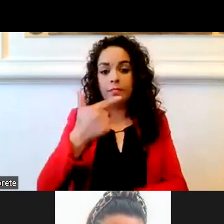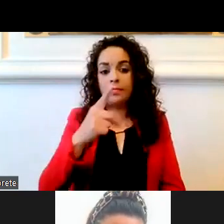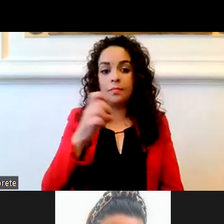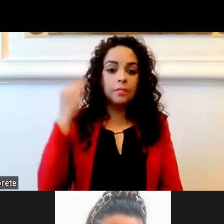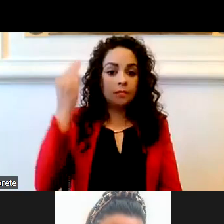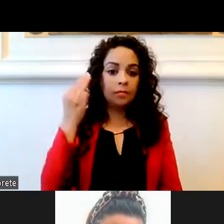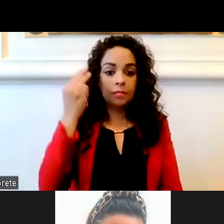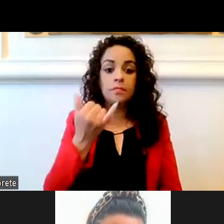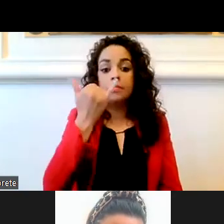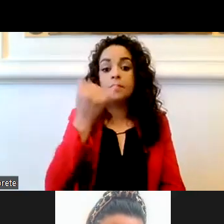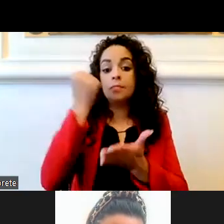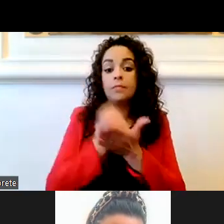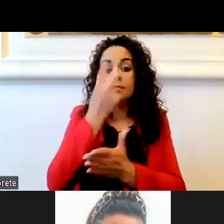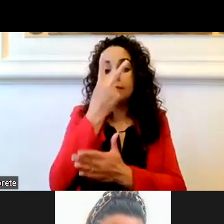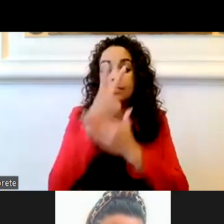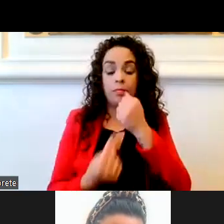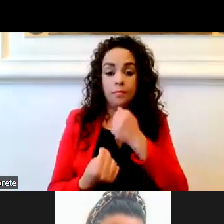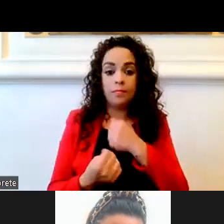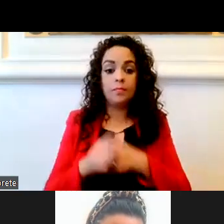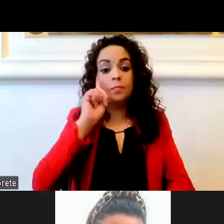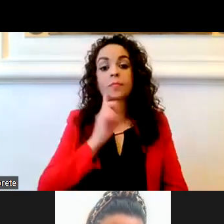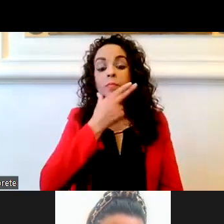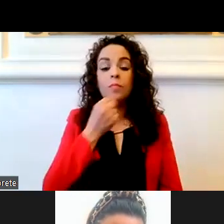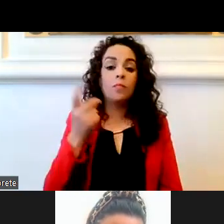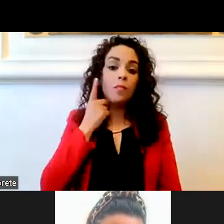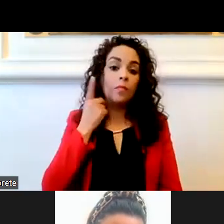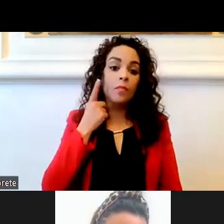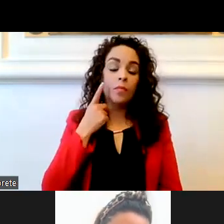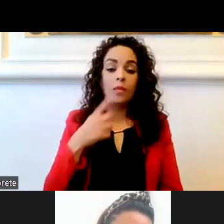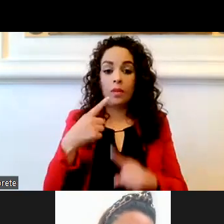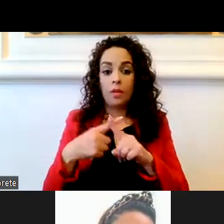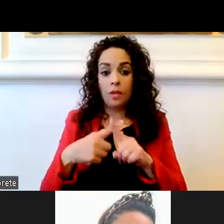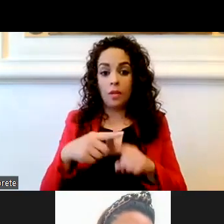acto. ¿Alguna diputada o diputado está en contra?